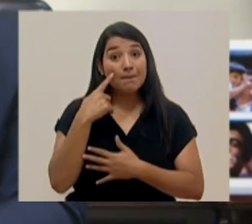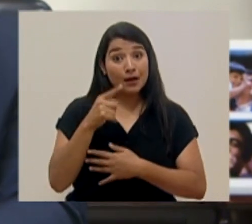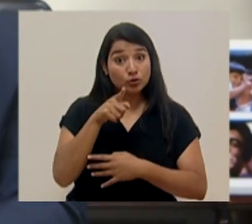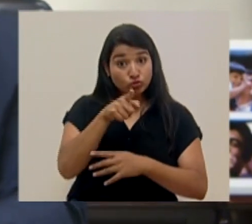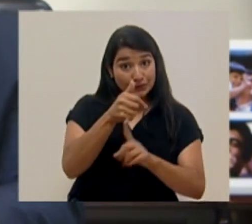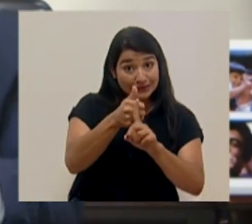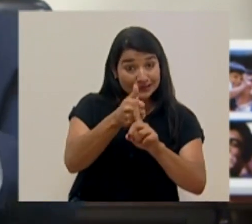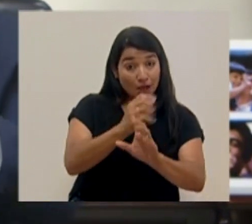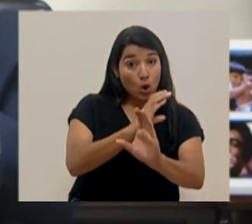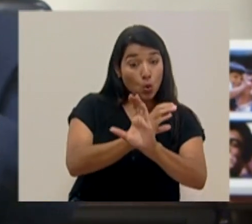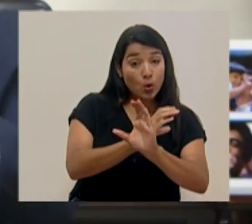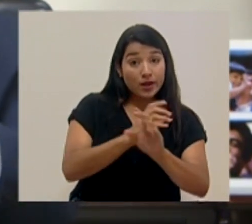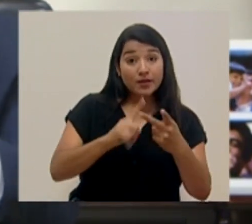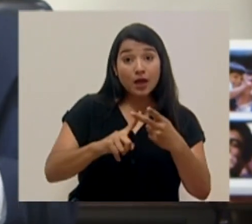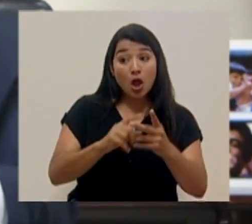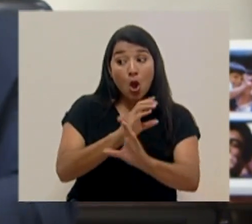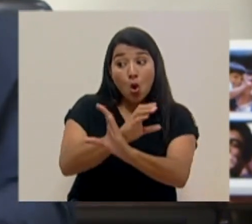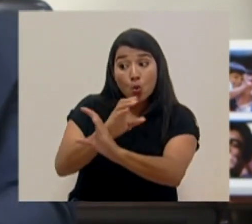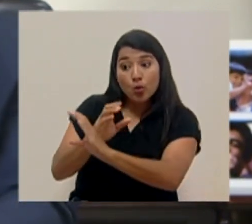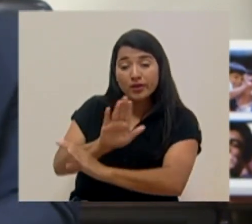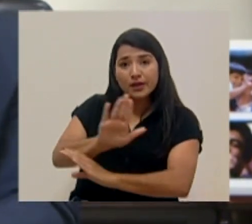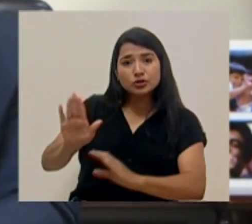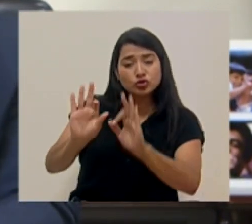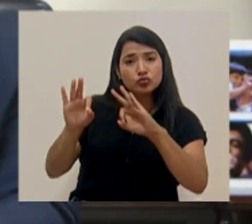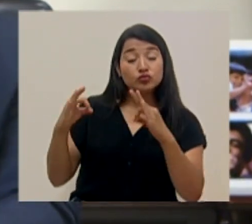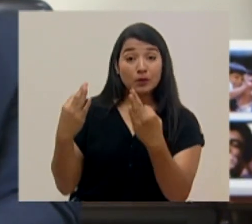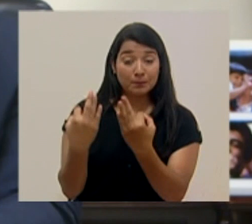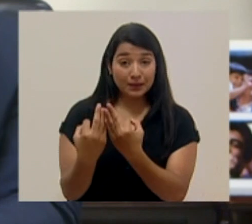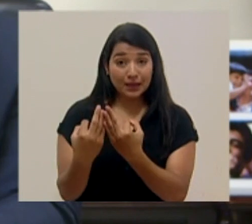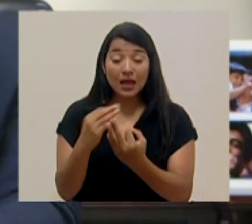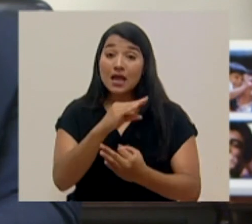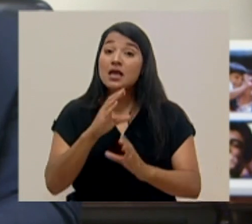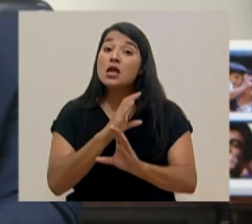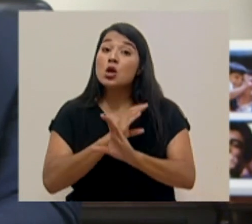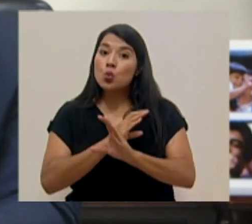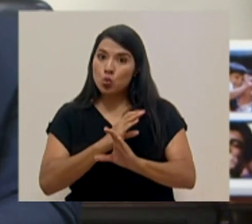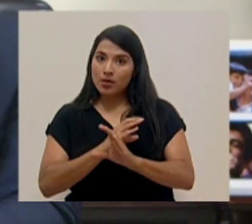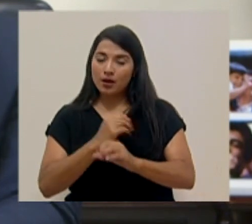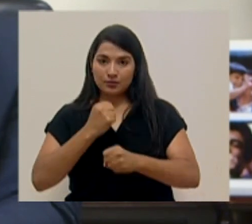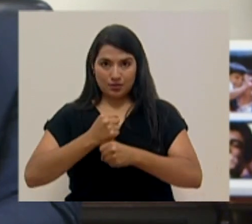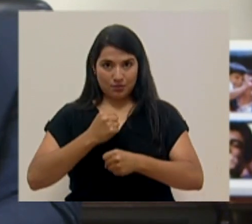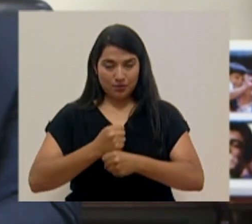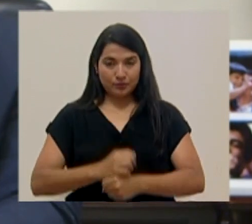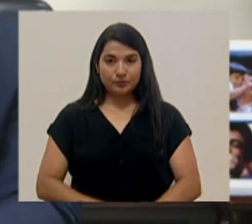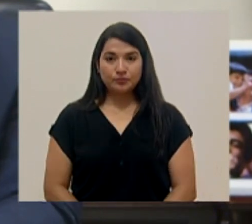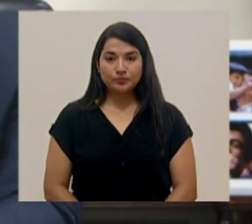usted, cuidar a sus seres amados y cuidar a los empleos.